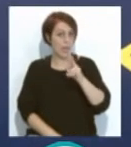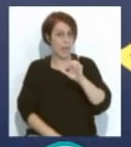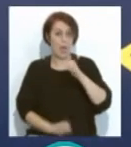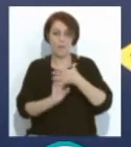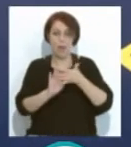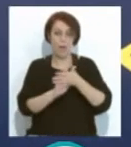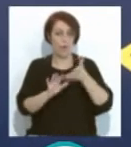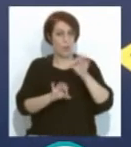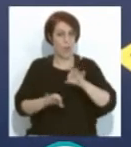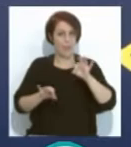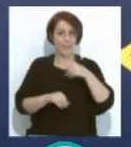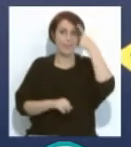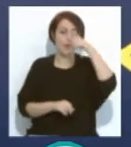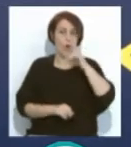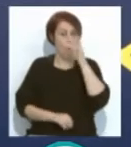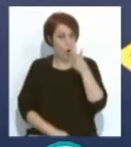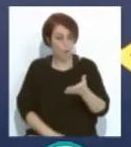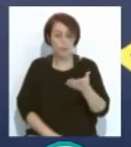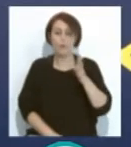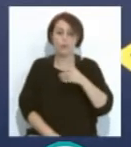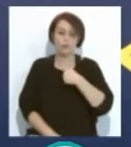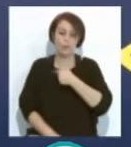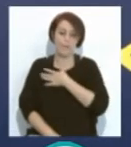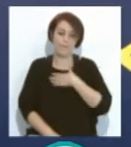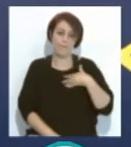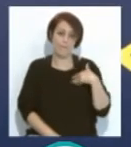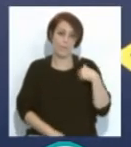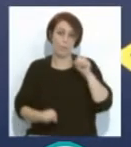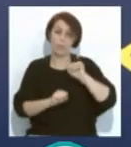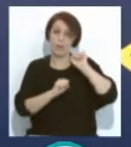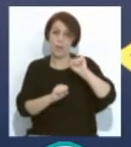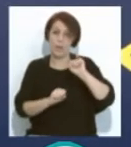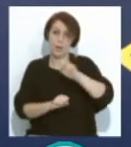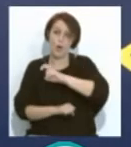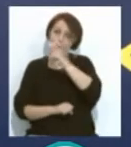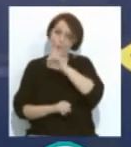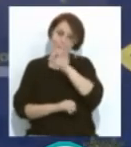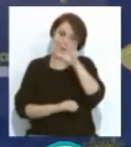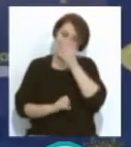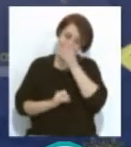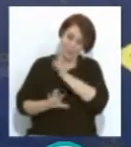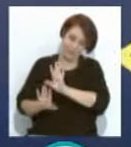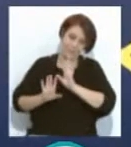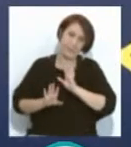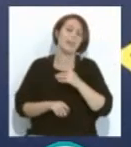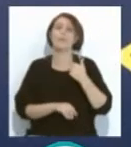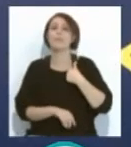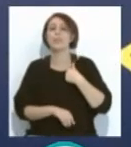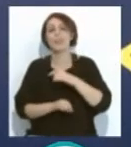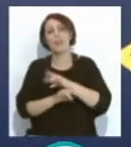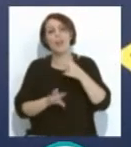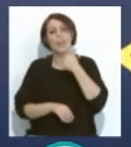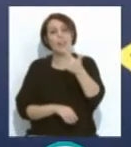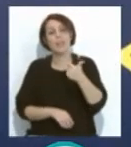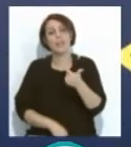gol, y bueno, yo prefiero defender y que cualquier otro haga el gol mejor. Sí, obviamente, como decís,